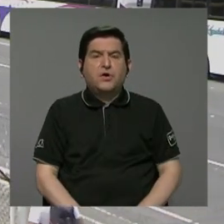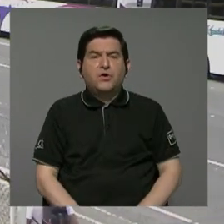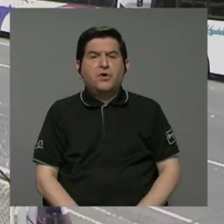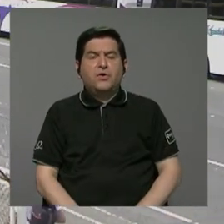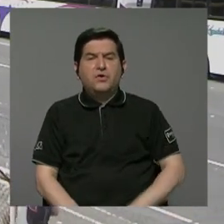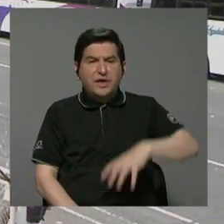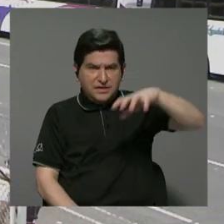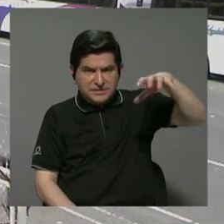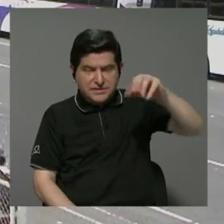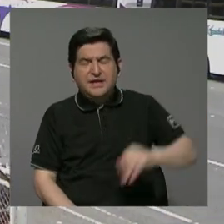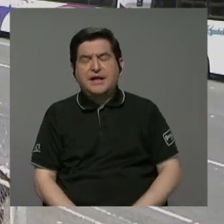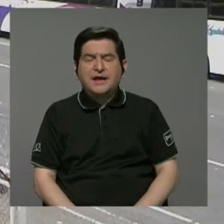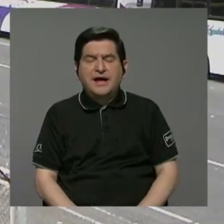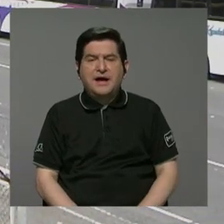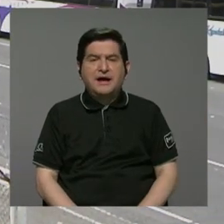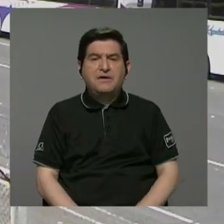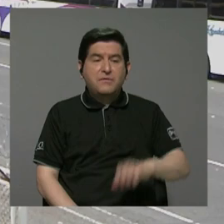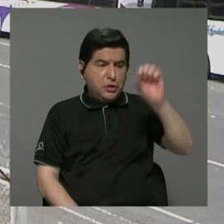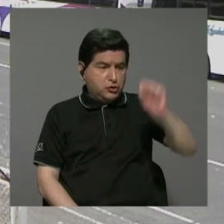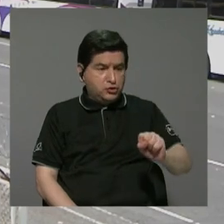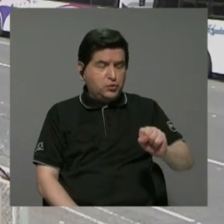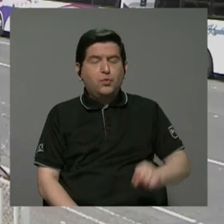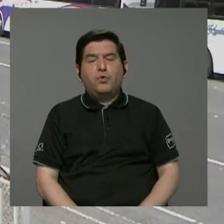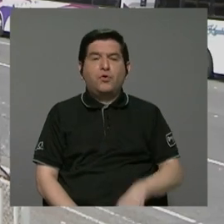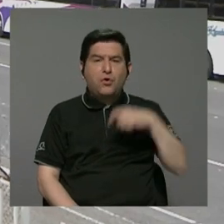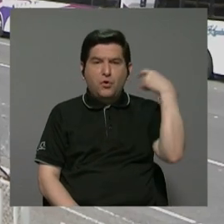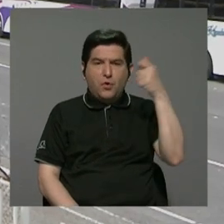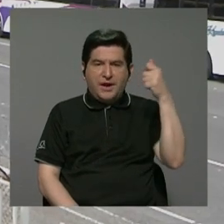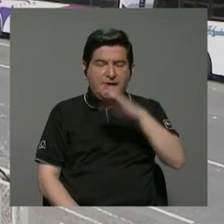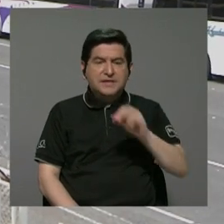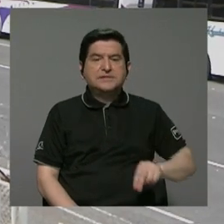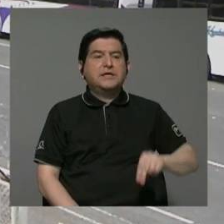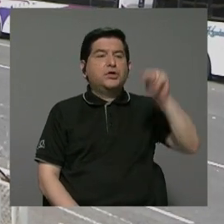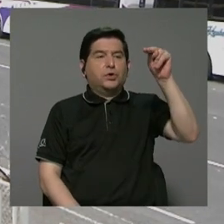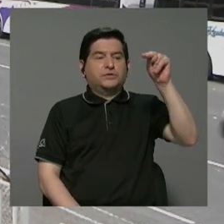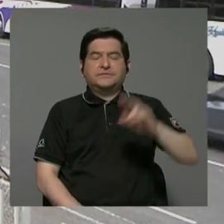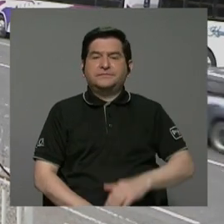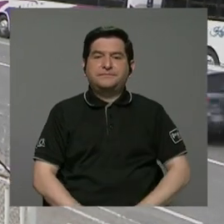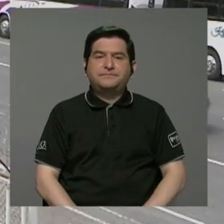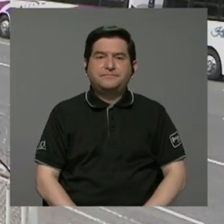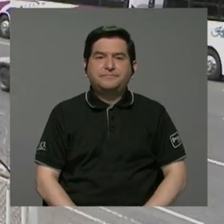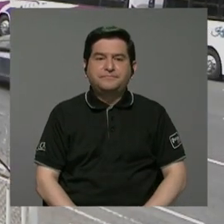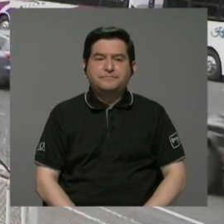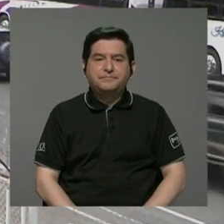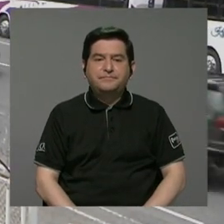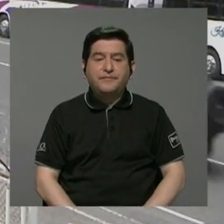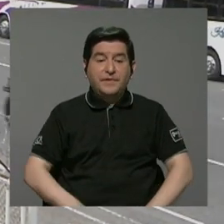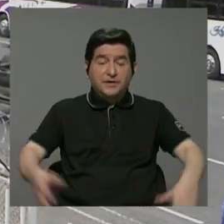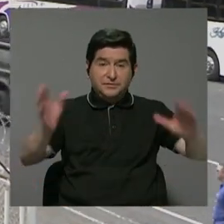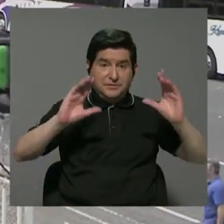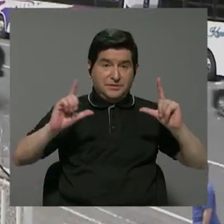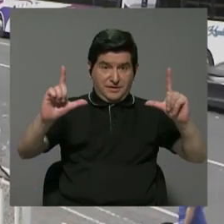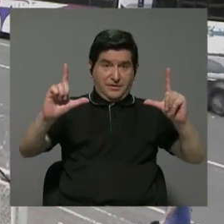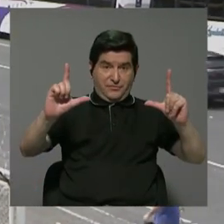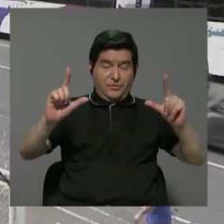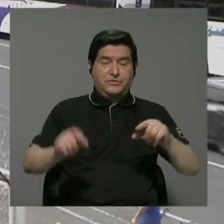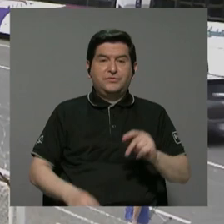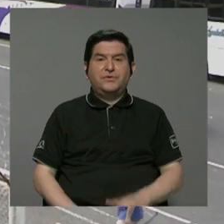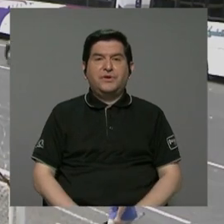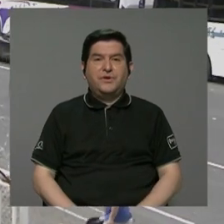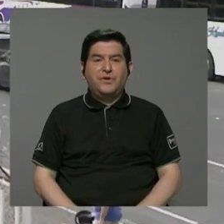la zona sur, Guanacaste y la zona norte. Okay. Bueno, en el rótulo, ¿verdad? No sé si